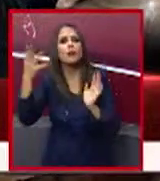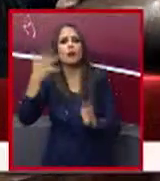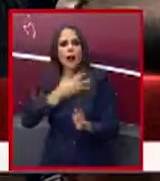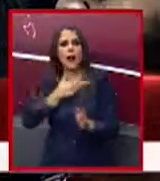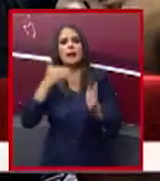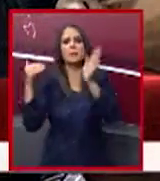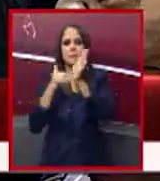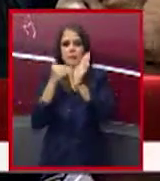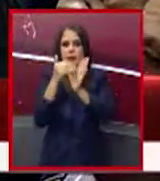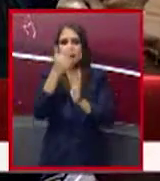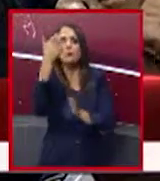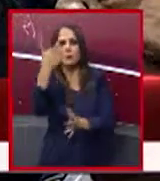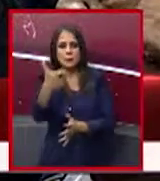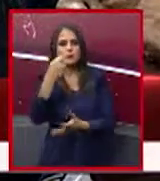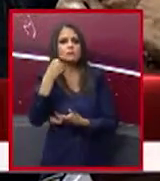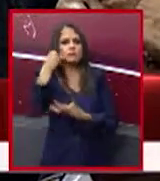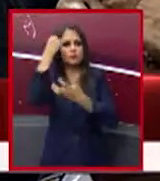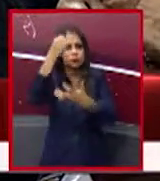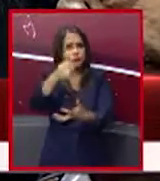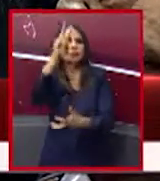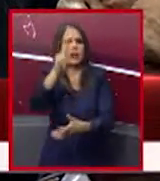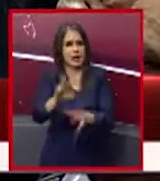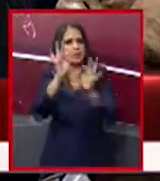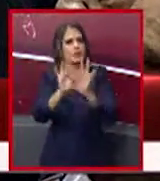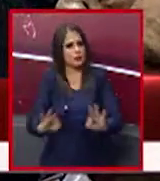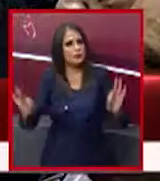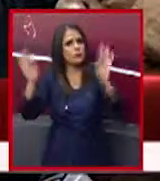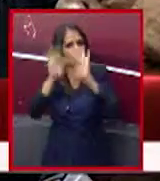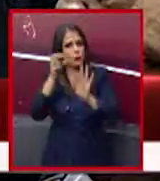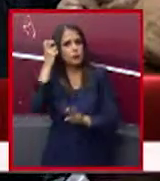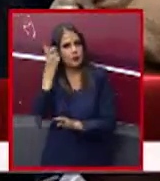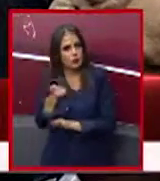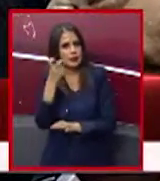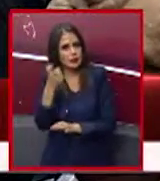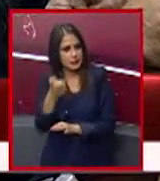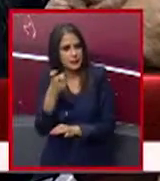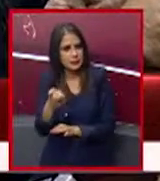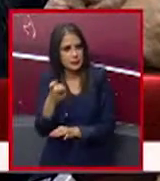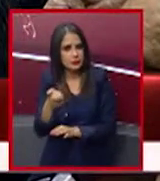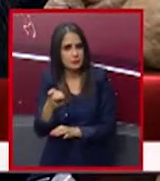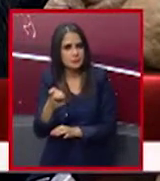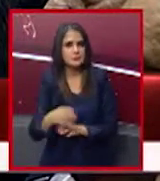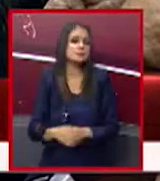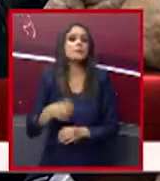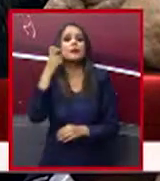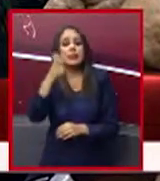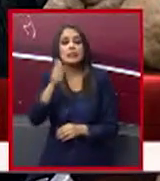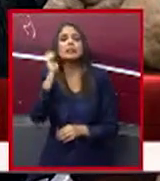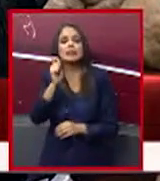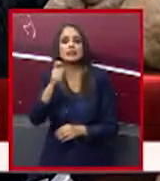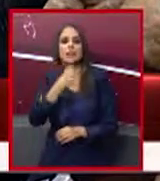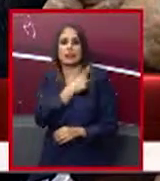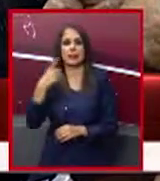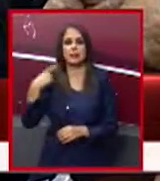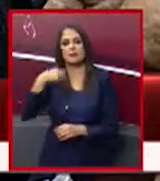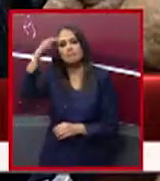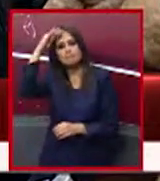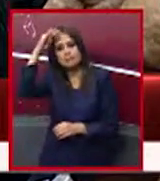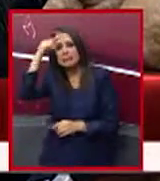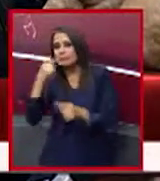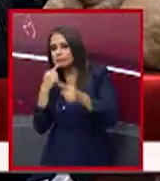pesos, creciendo de manera importante, más del doble de lo que está creciendo la agricultura, y es un asunto que debemos de tomar en